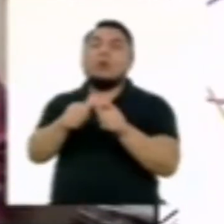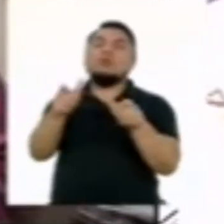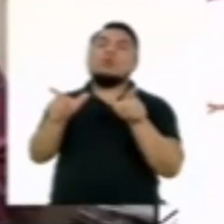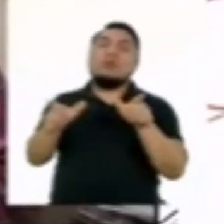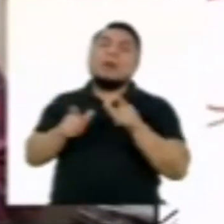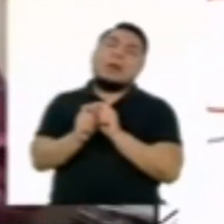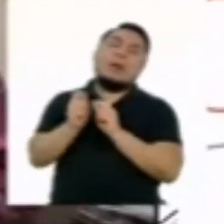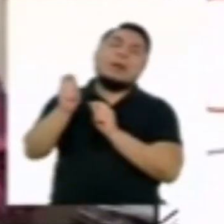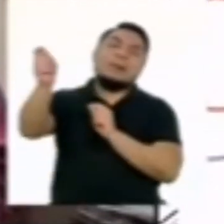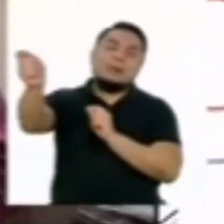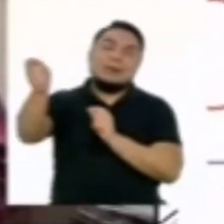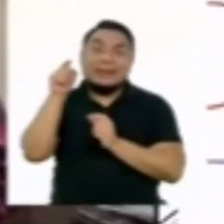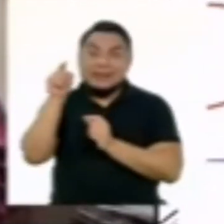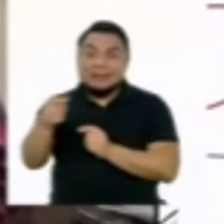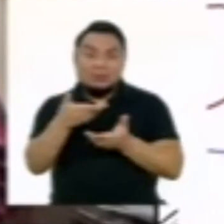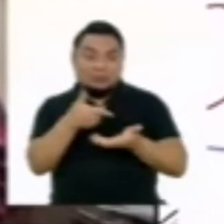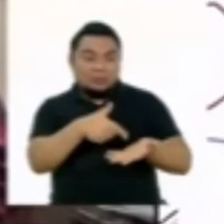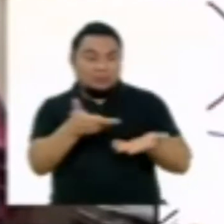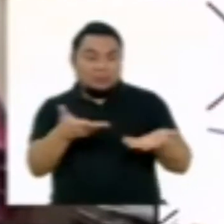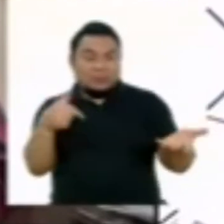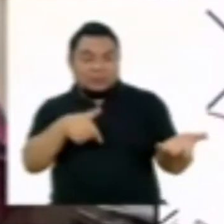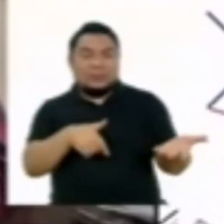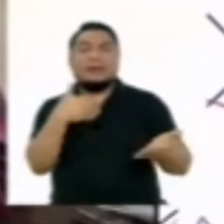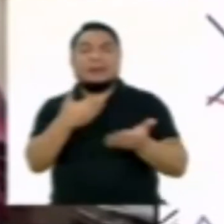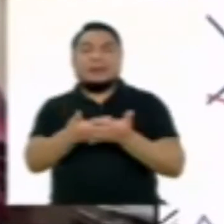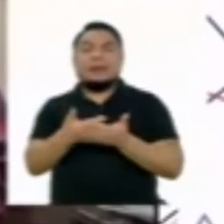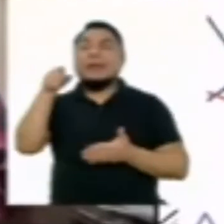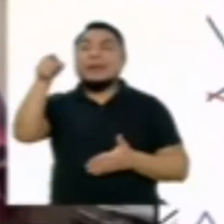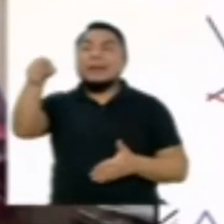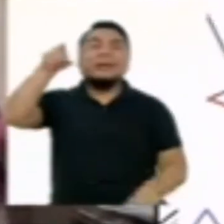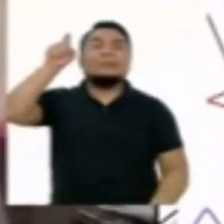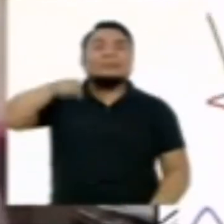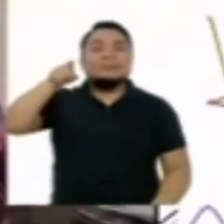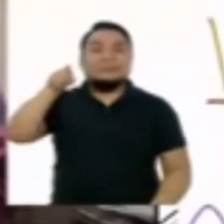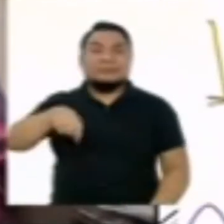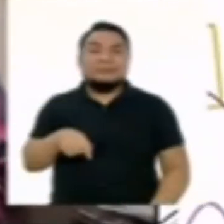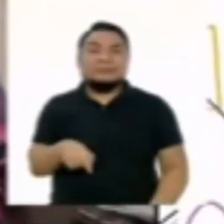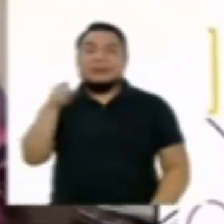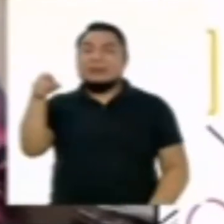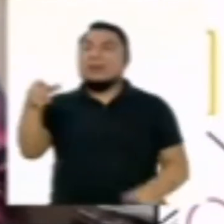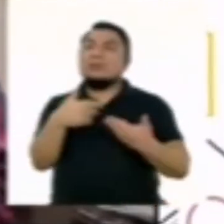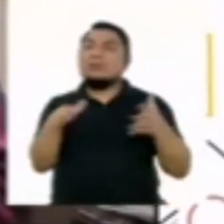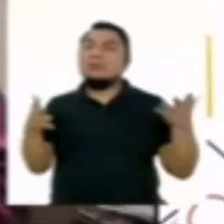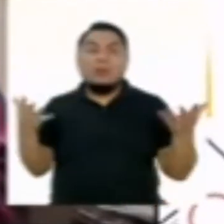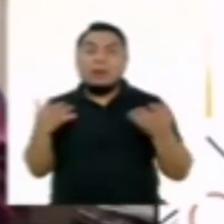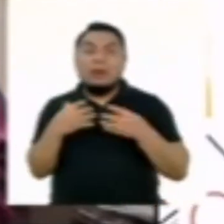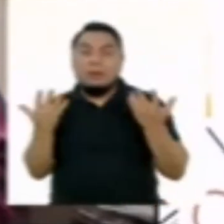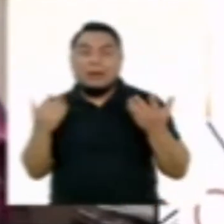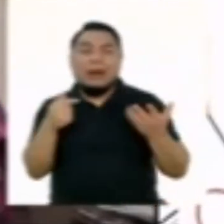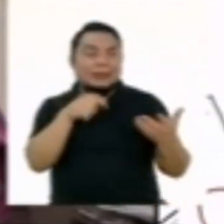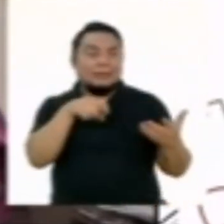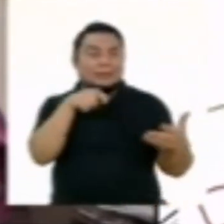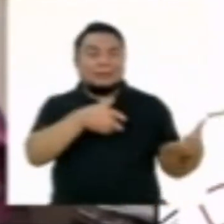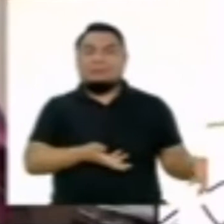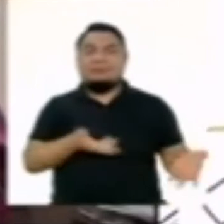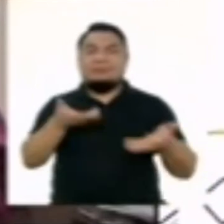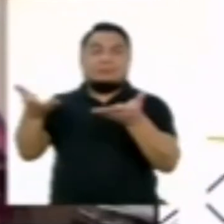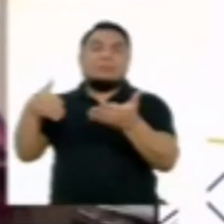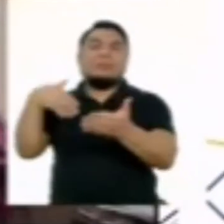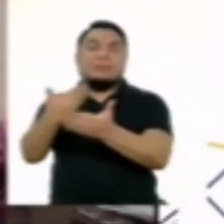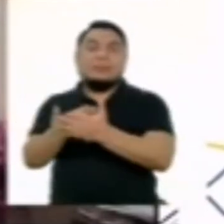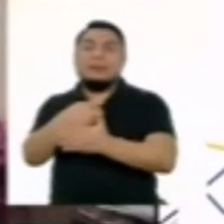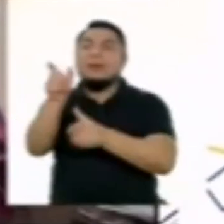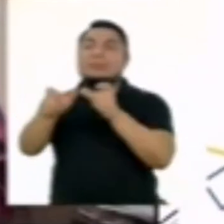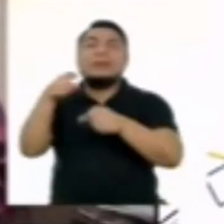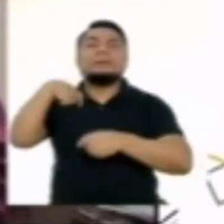¿no?, un poco alejados, donde esos productos son necesarios, donde tal vez no se produzcan en ese momento y puedan llegar a